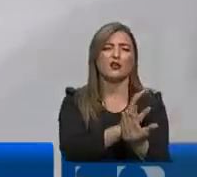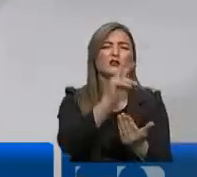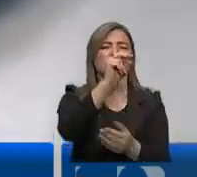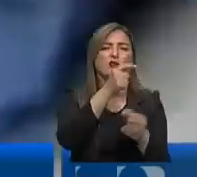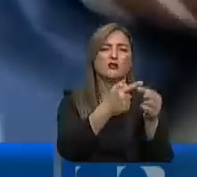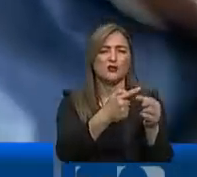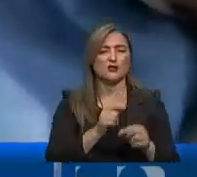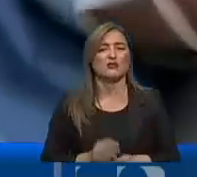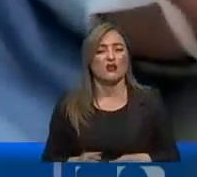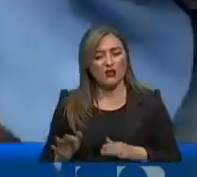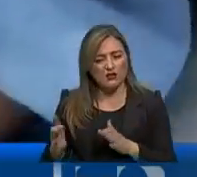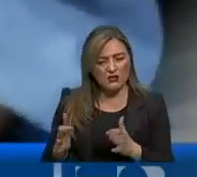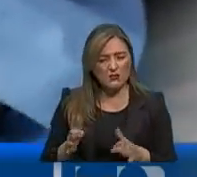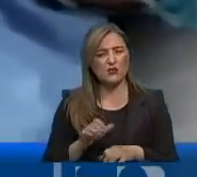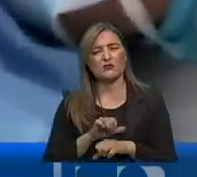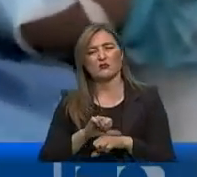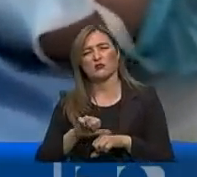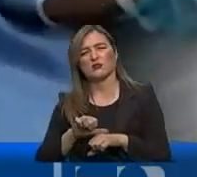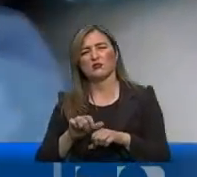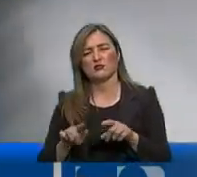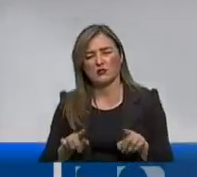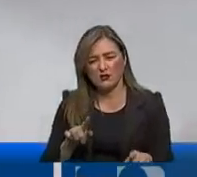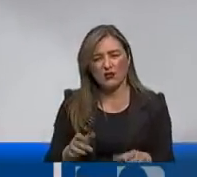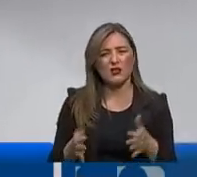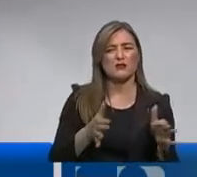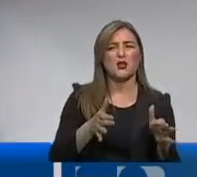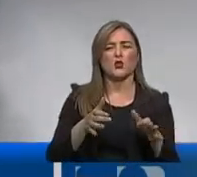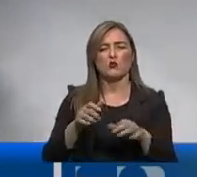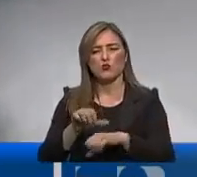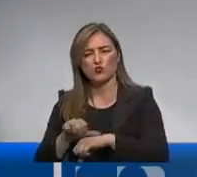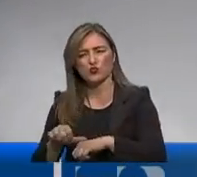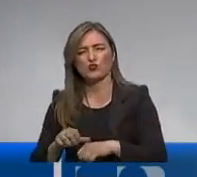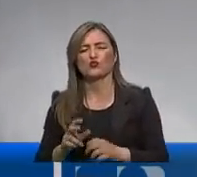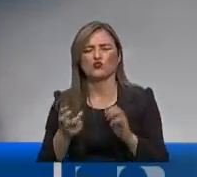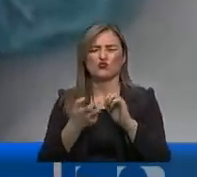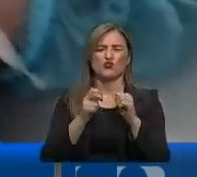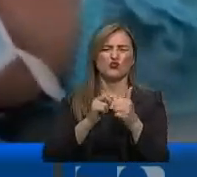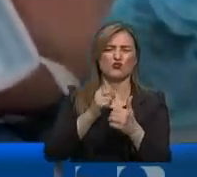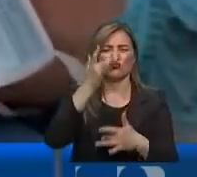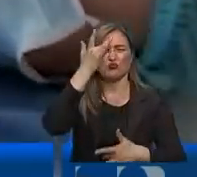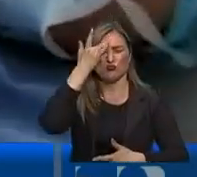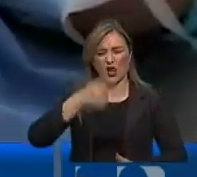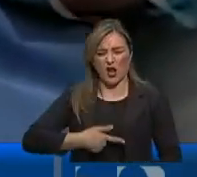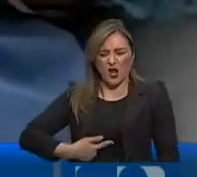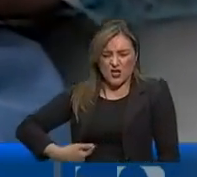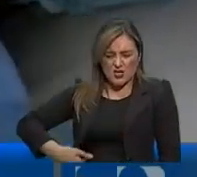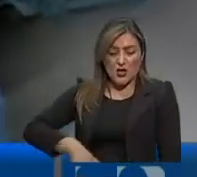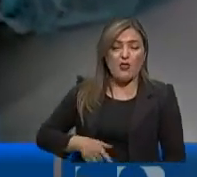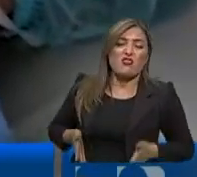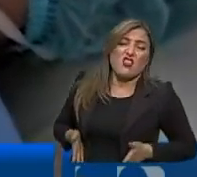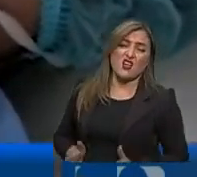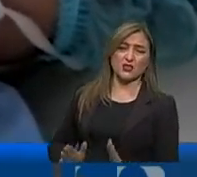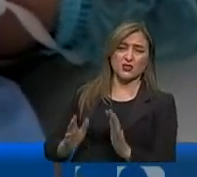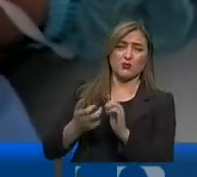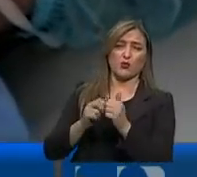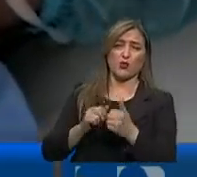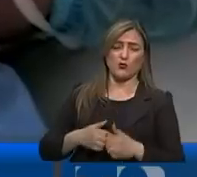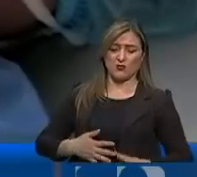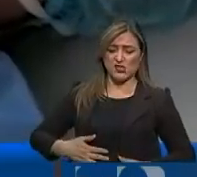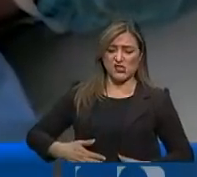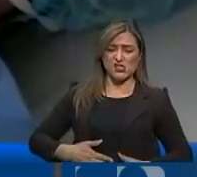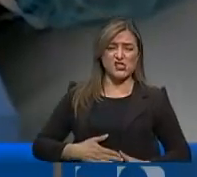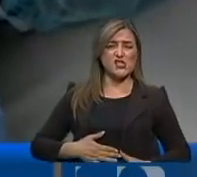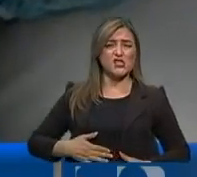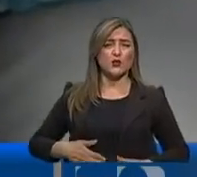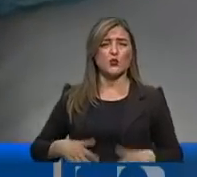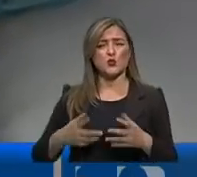algún tratamiento o someterse a una cirugía. Ella padece gastroesquisis, un defecto de nacimiento en la pared abdominal que